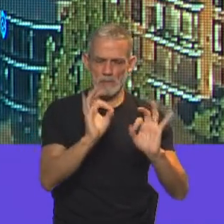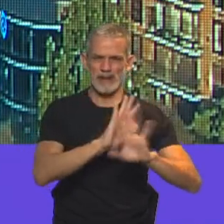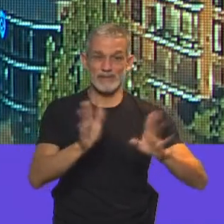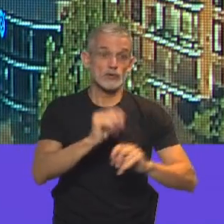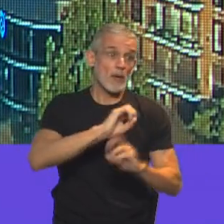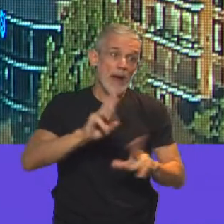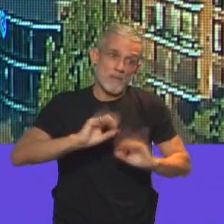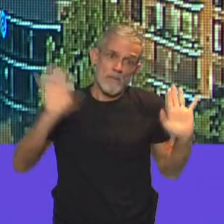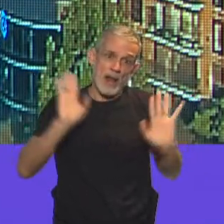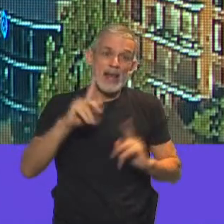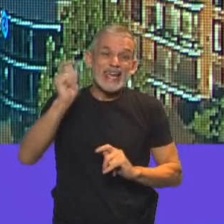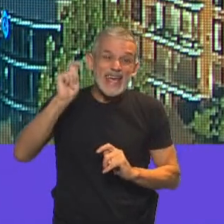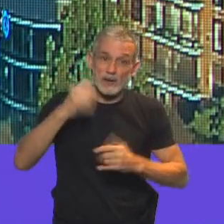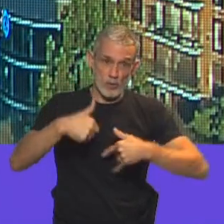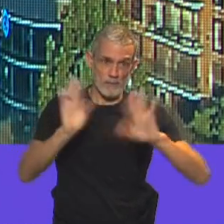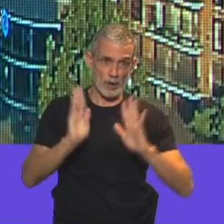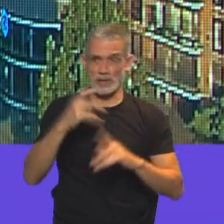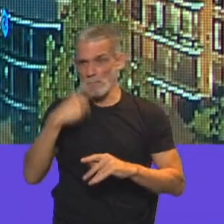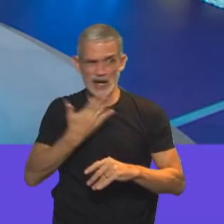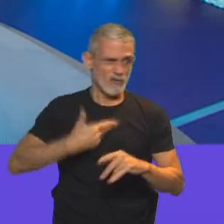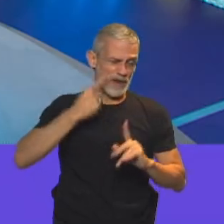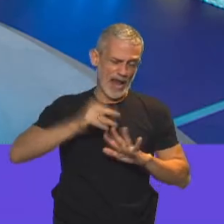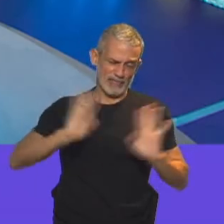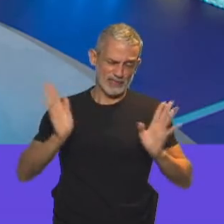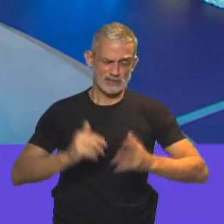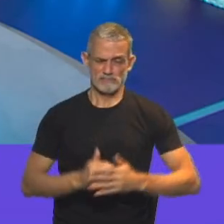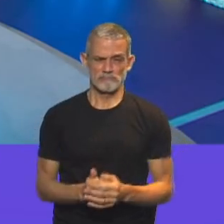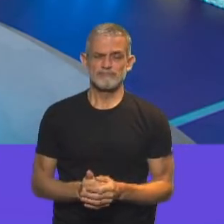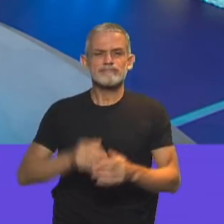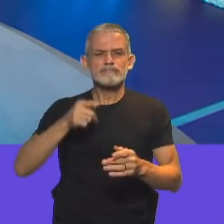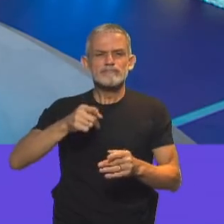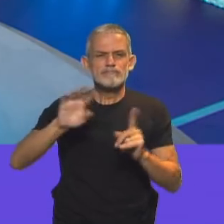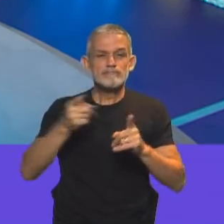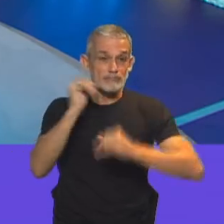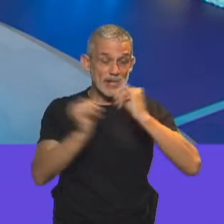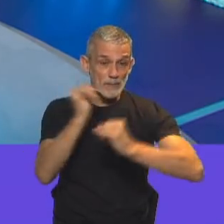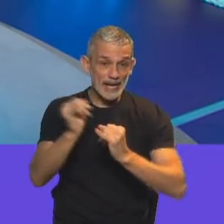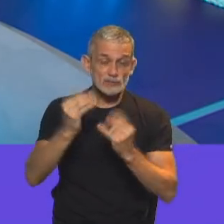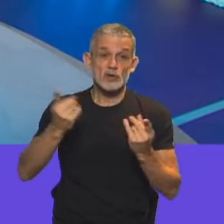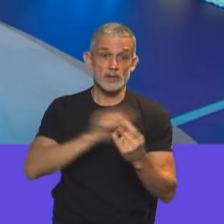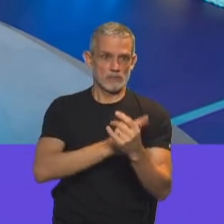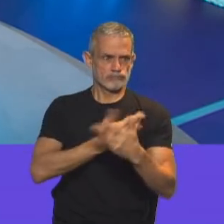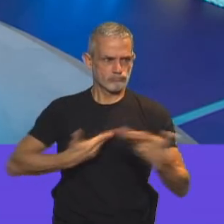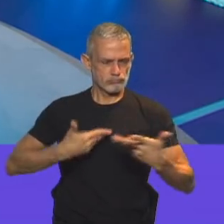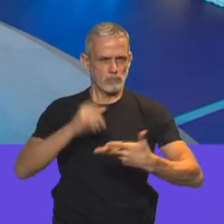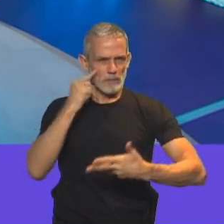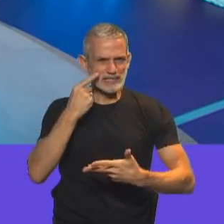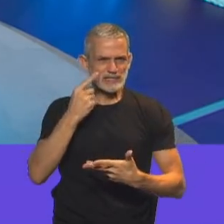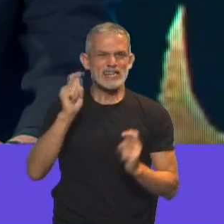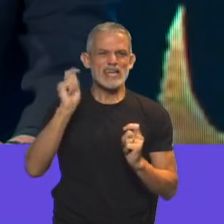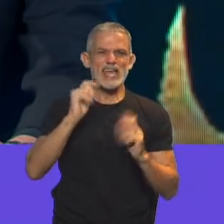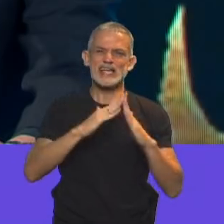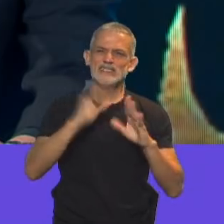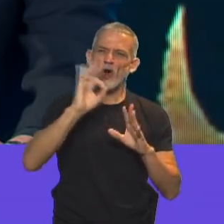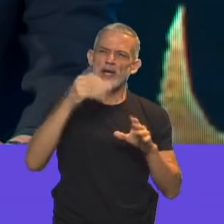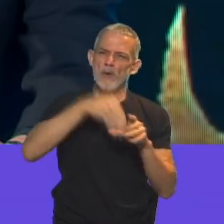está mal y no importa quién lo haga y además también porque venimos de explicaciones de parte del poder ejecutivo nacional respecto a quienes ingresaban